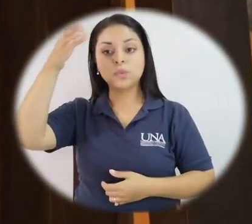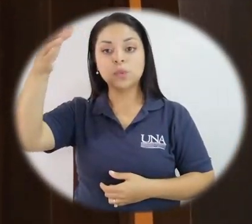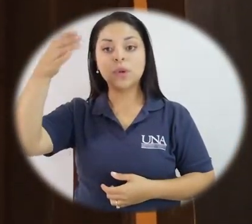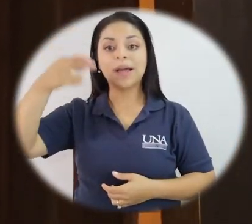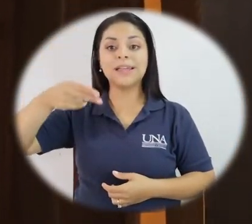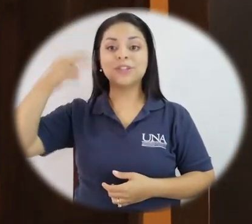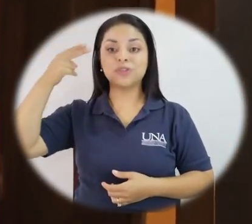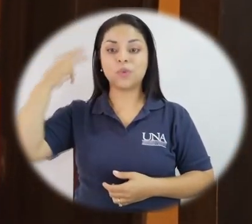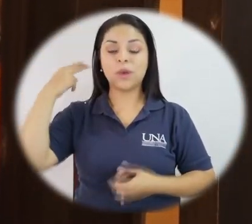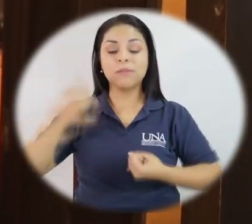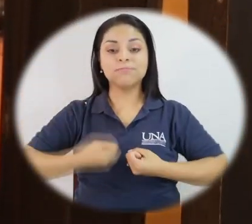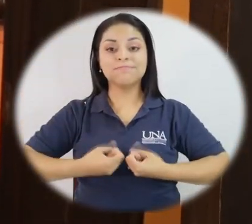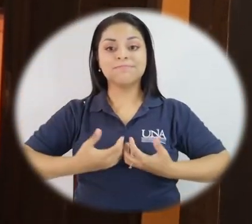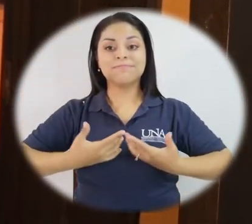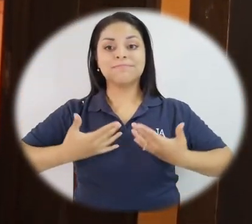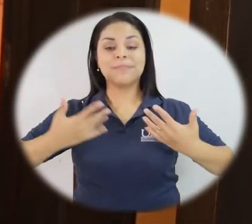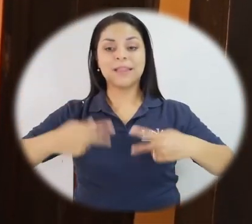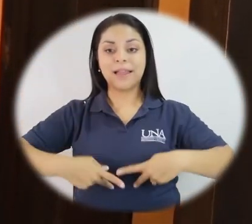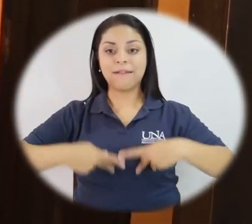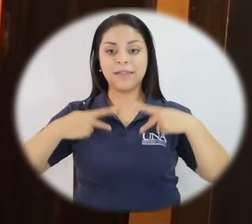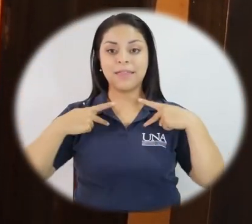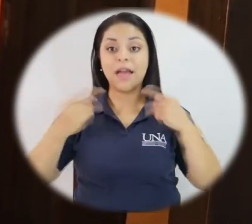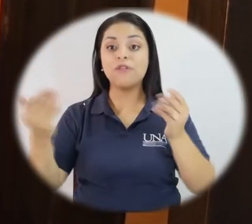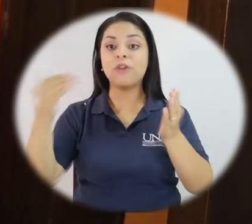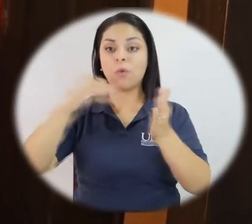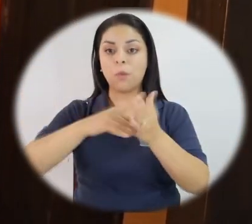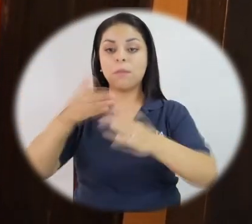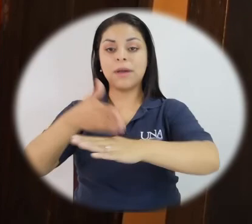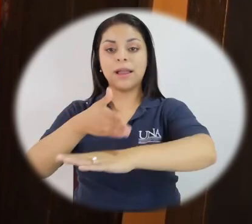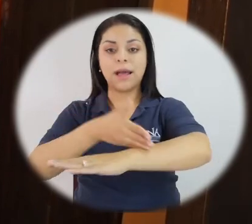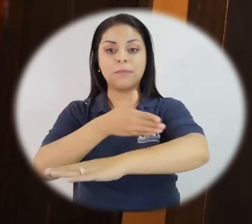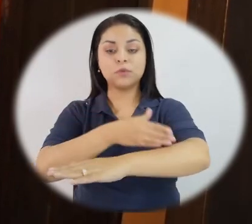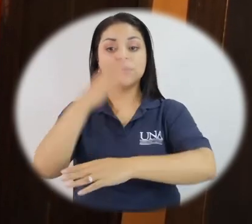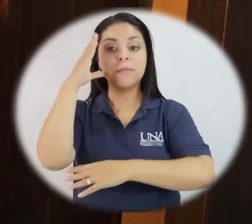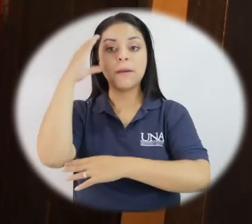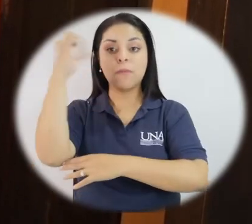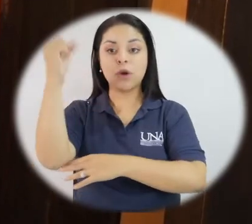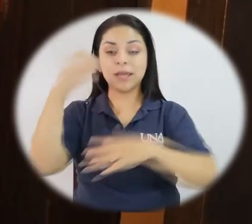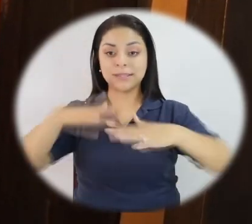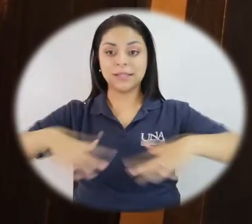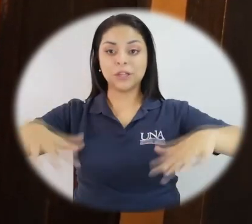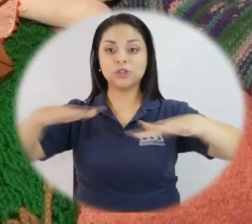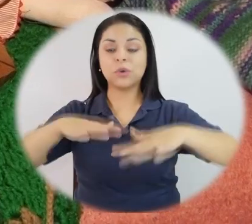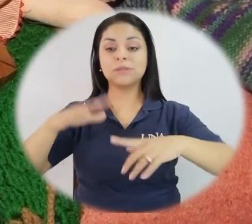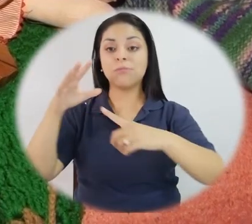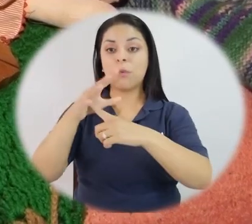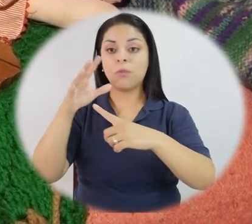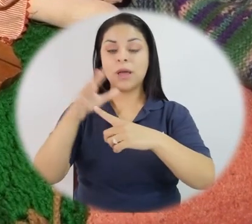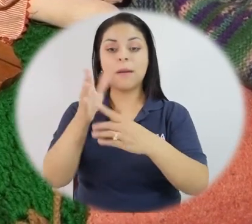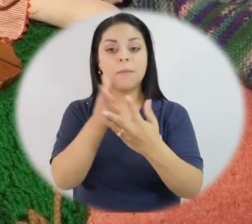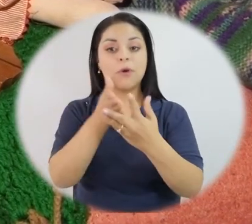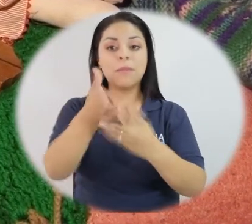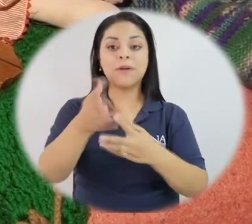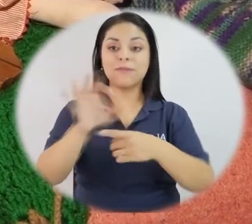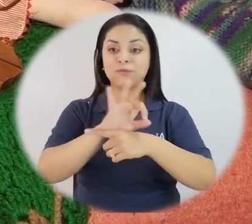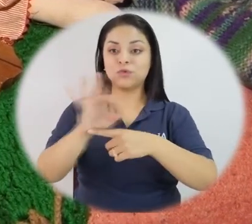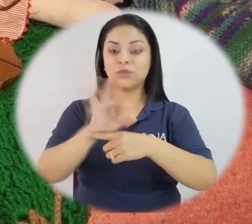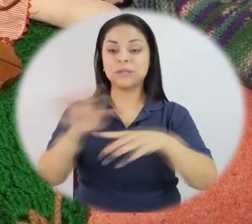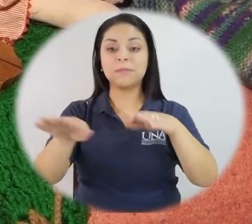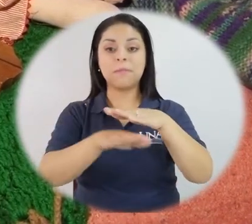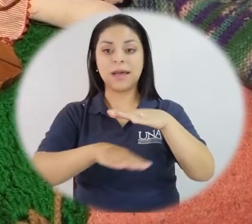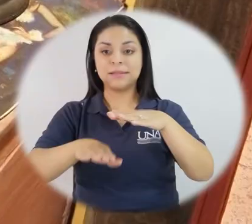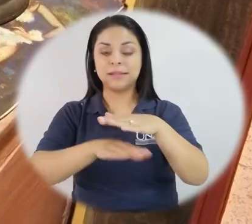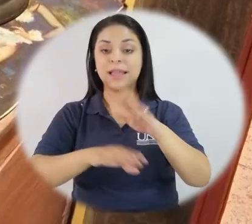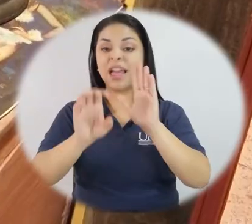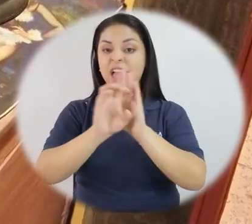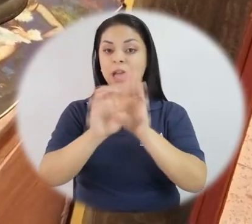cobra vida, donde recuperamos la memoria de los sectores populares a través de funciones básicas como es la